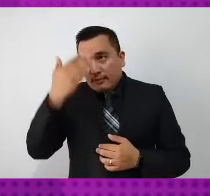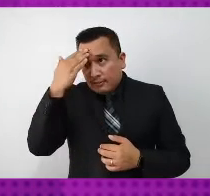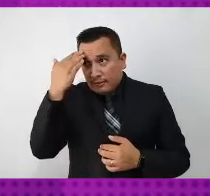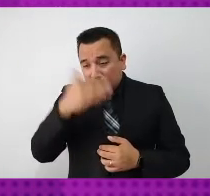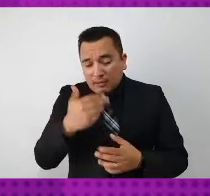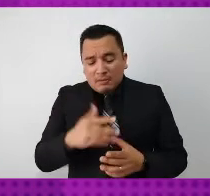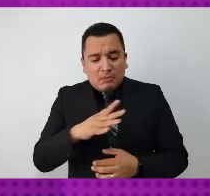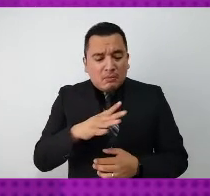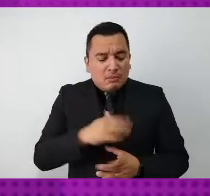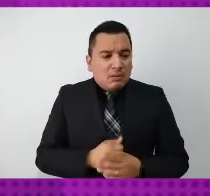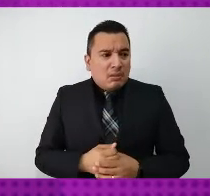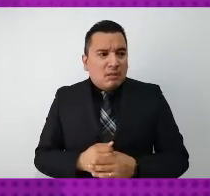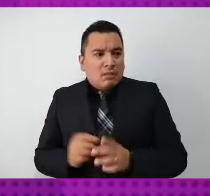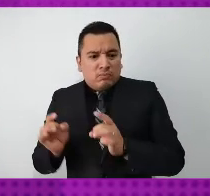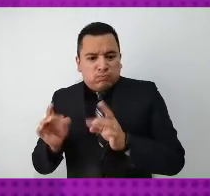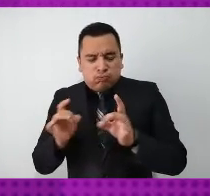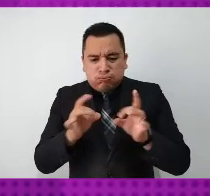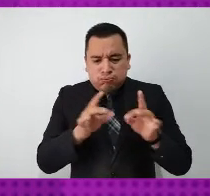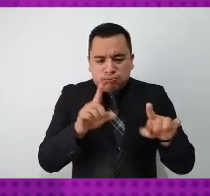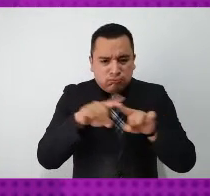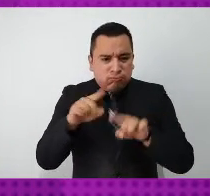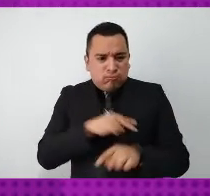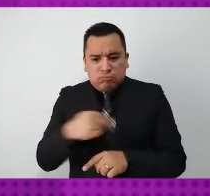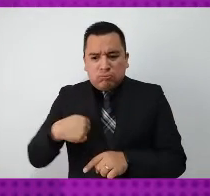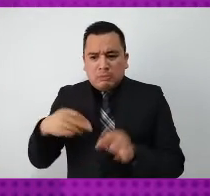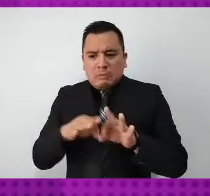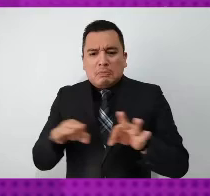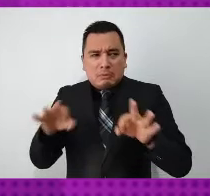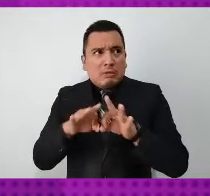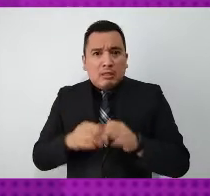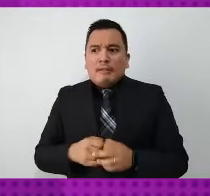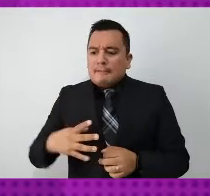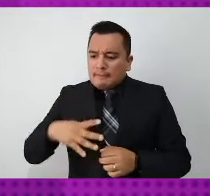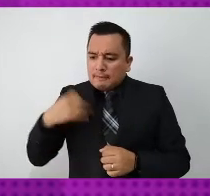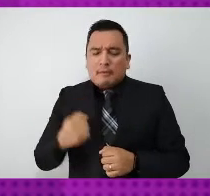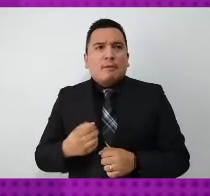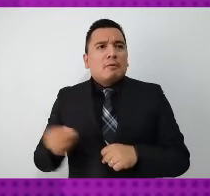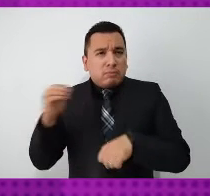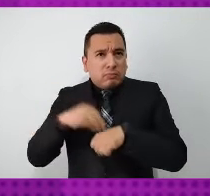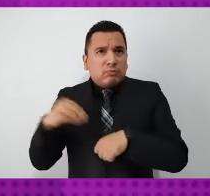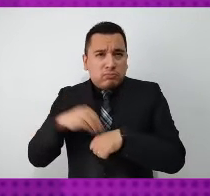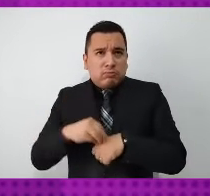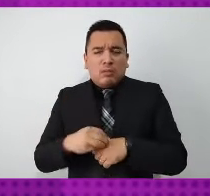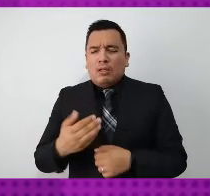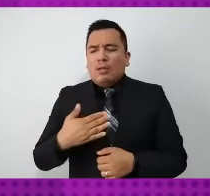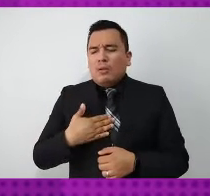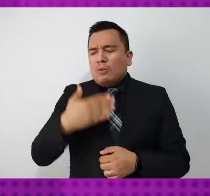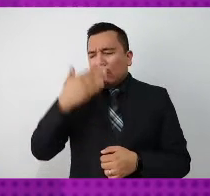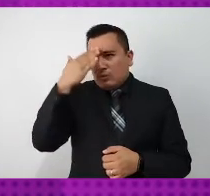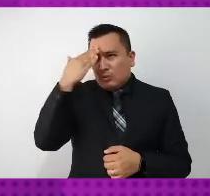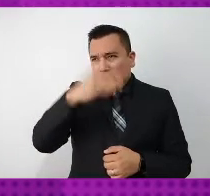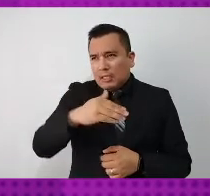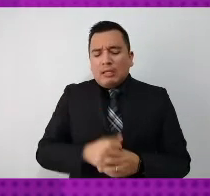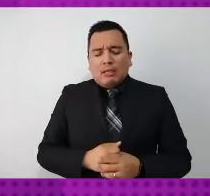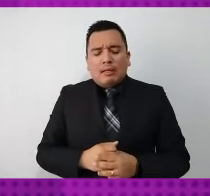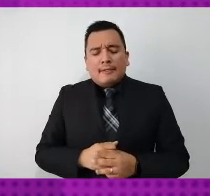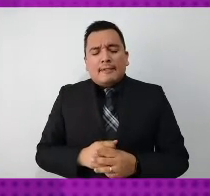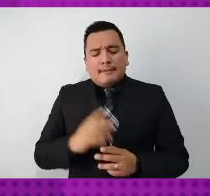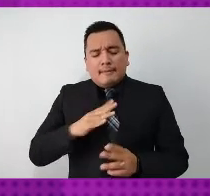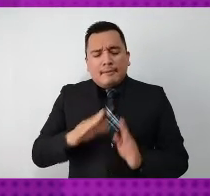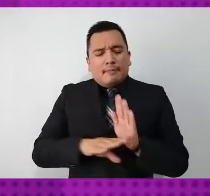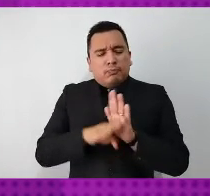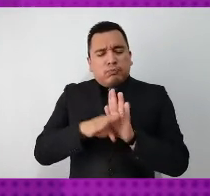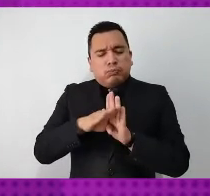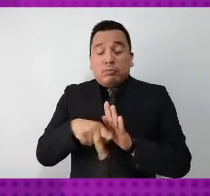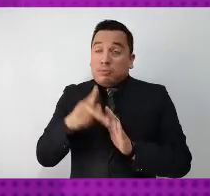granito de arena entonces yo veo que va avanzando bien claro todavía falta y es un camino que siempre tenemos que